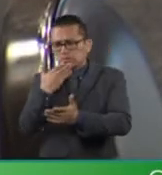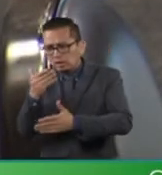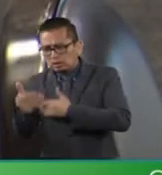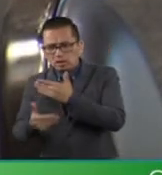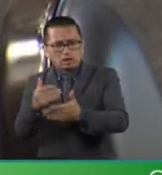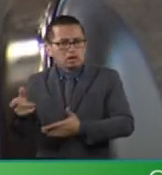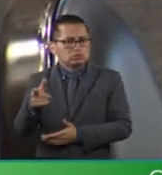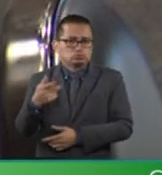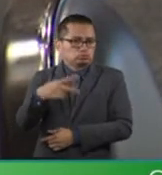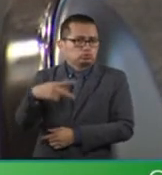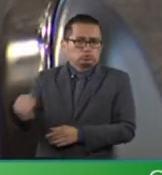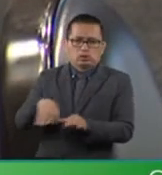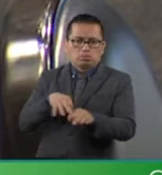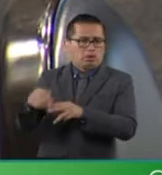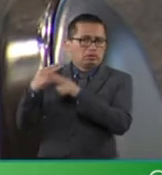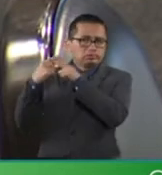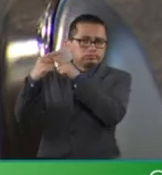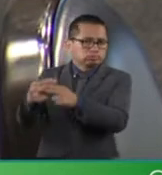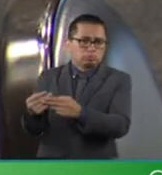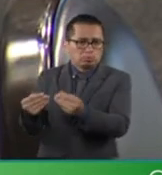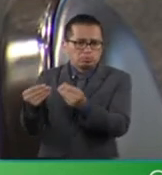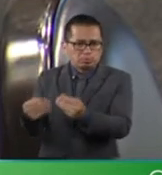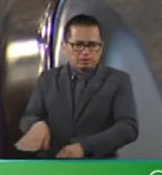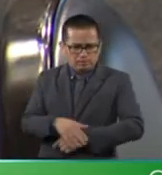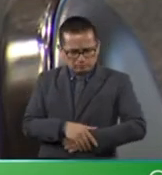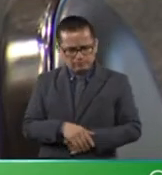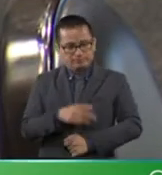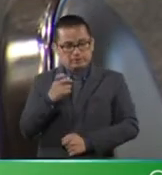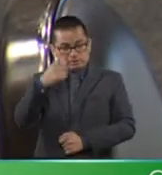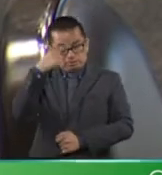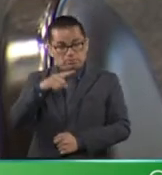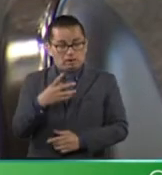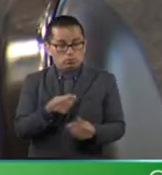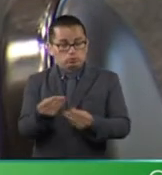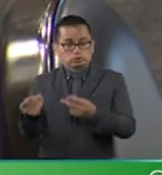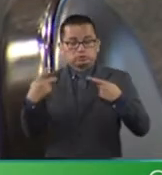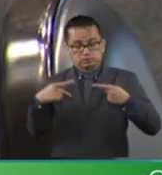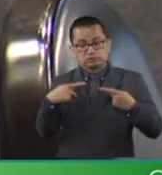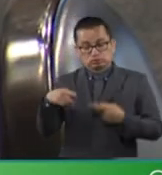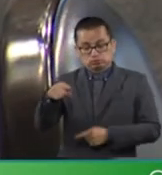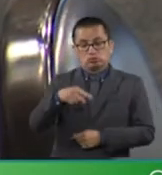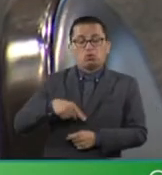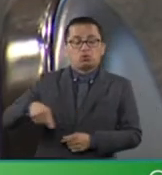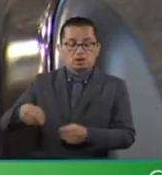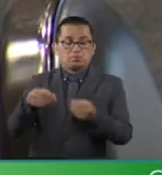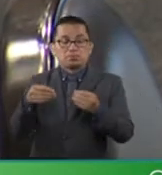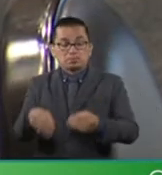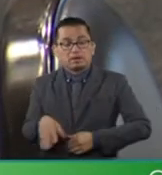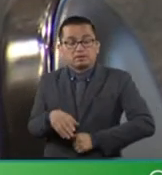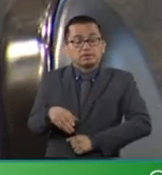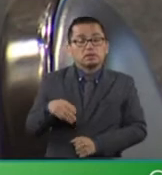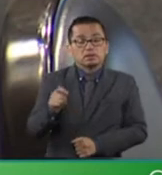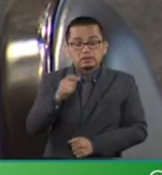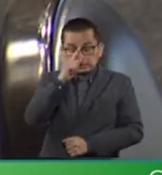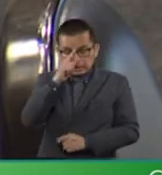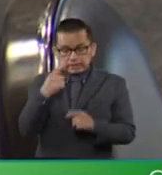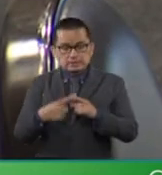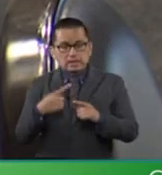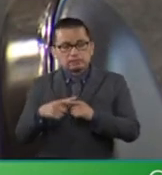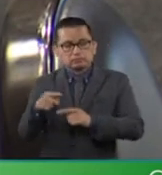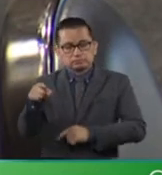daño también será sobre la vida de miles de personas, principalmente aquellas que pertenecen a los